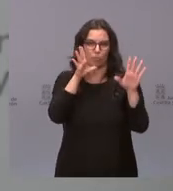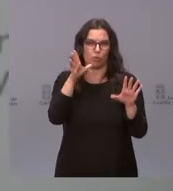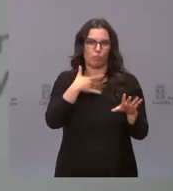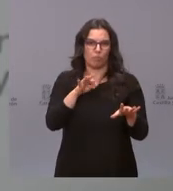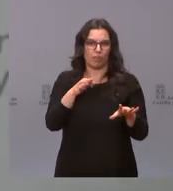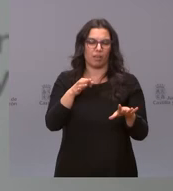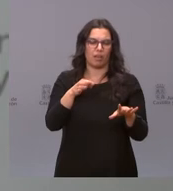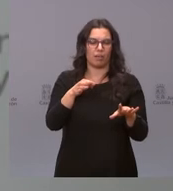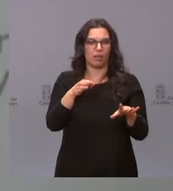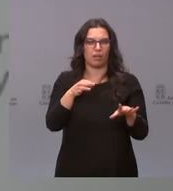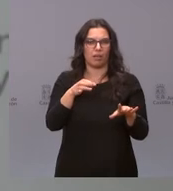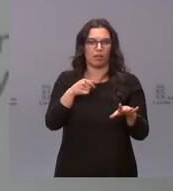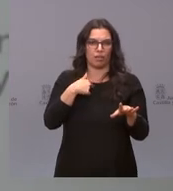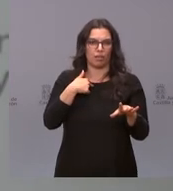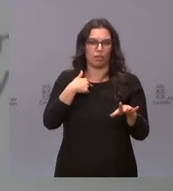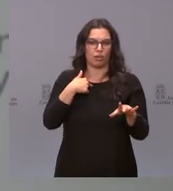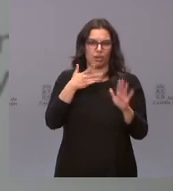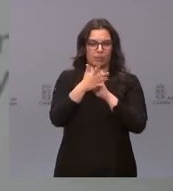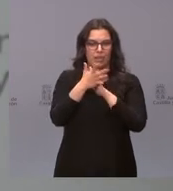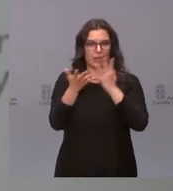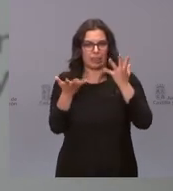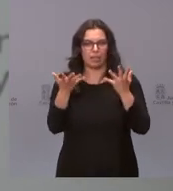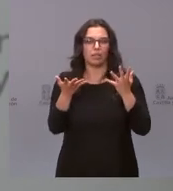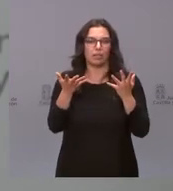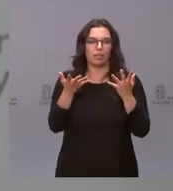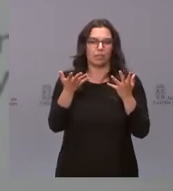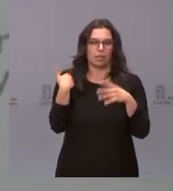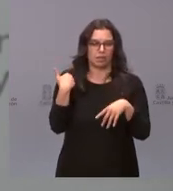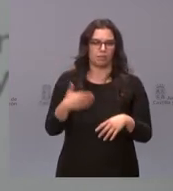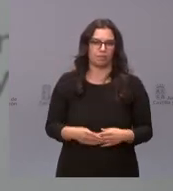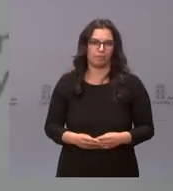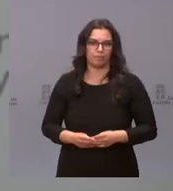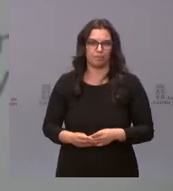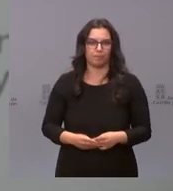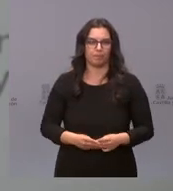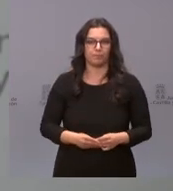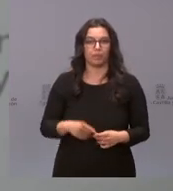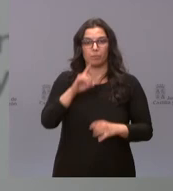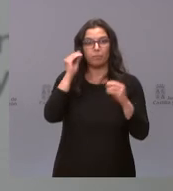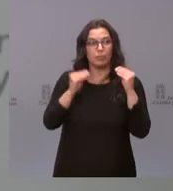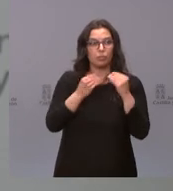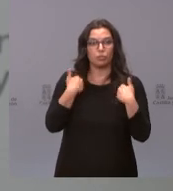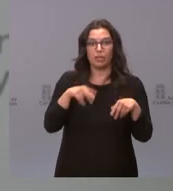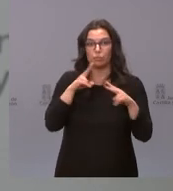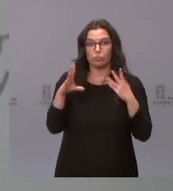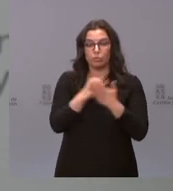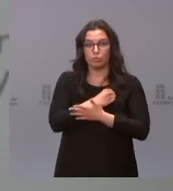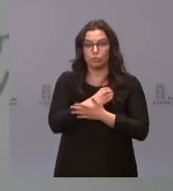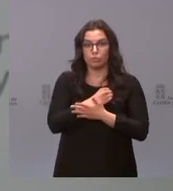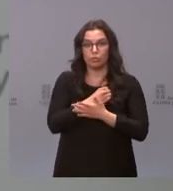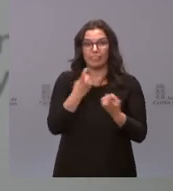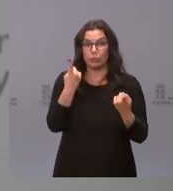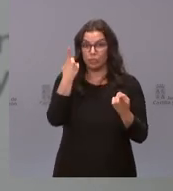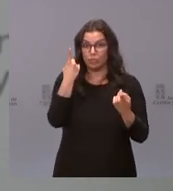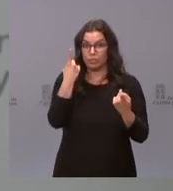he hecho la el hincapié necesario en mis intervenciones anteriores creo que he contestado a todas las preguntas falta